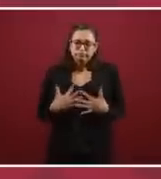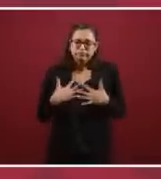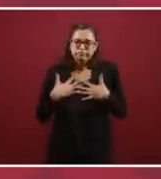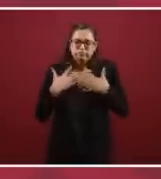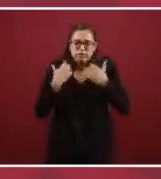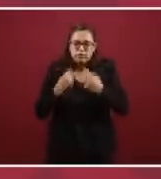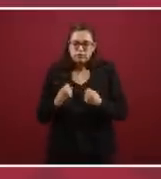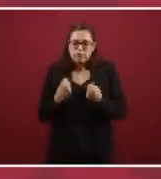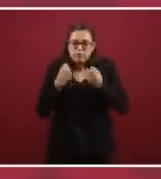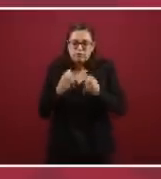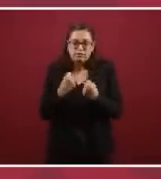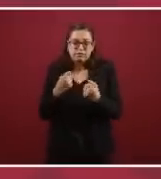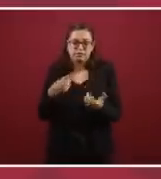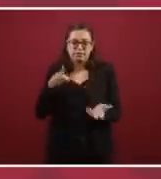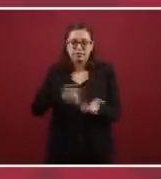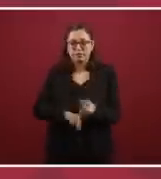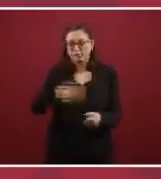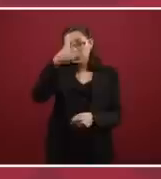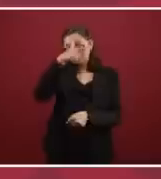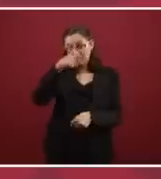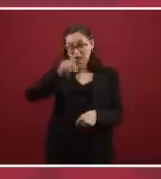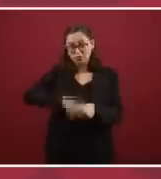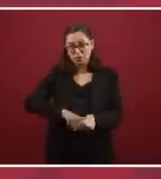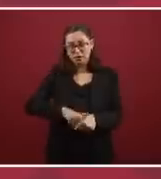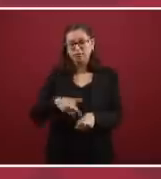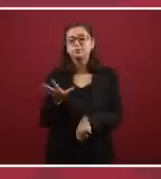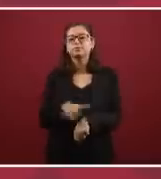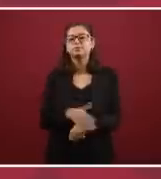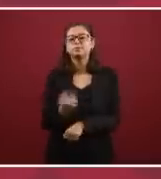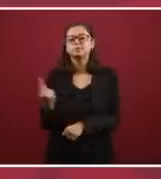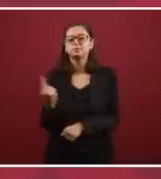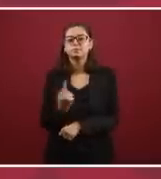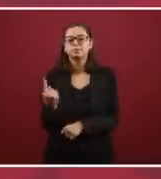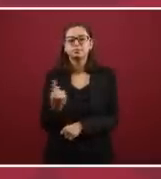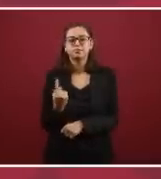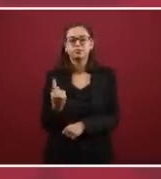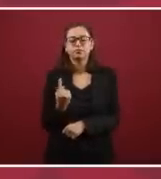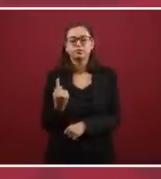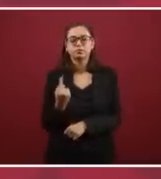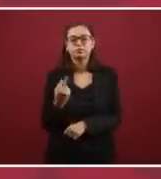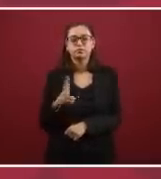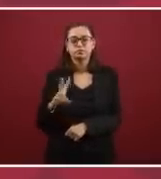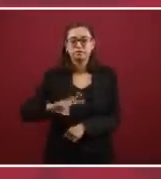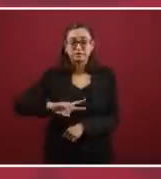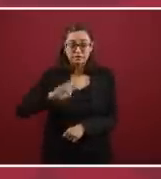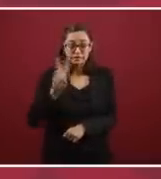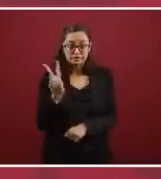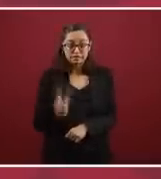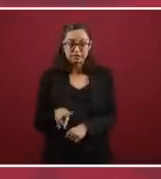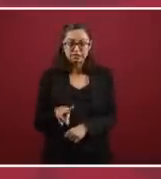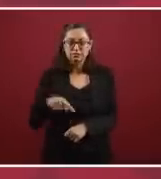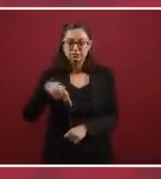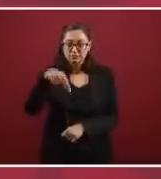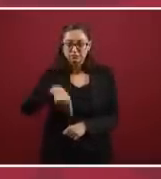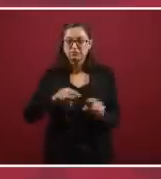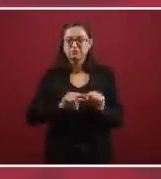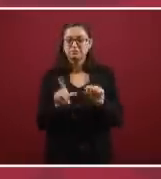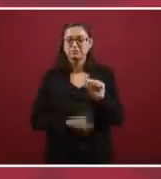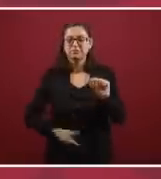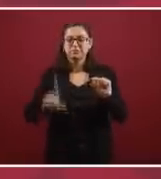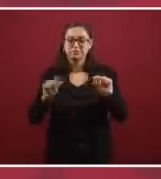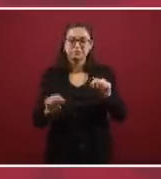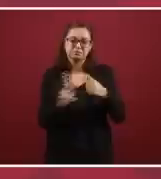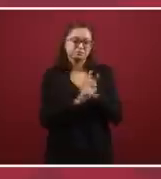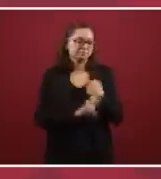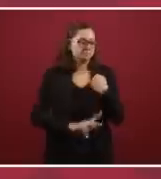en lo espiritual, porque es un país con